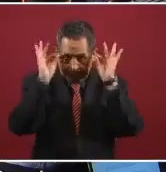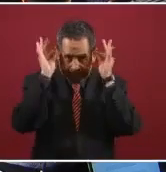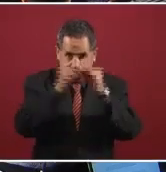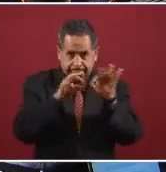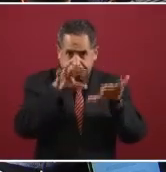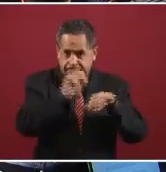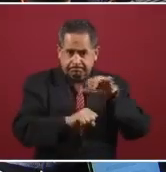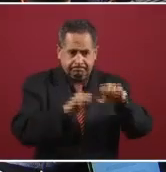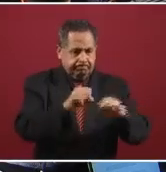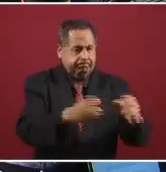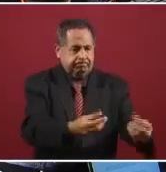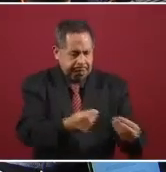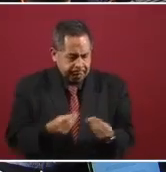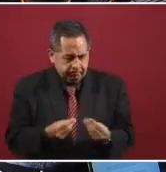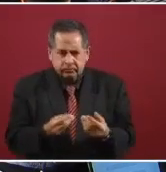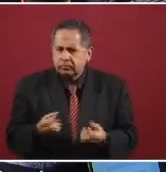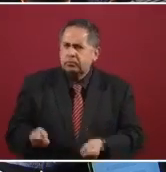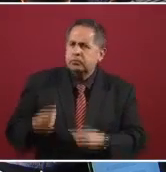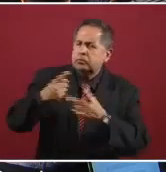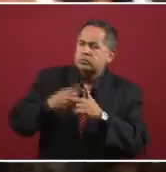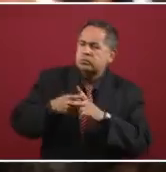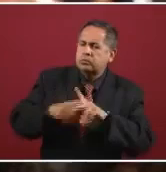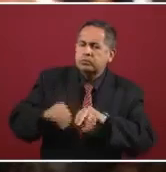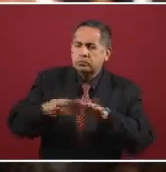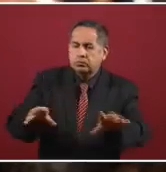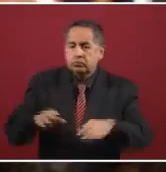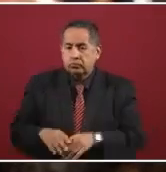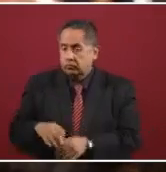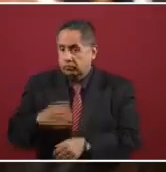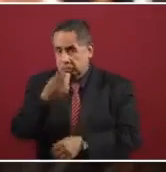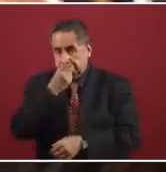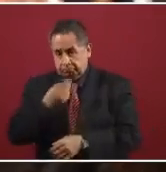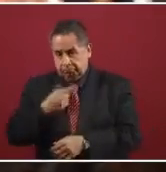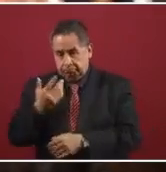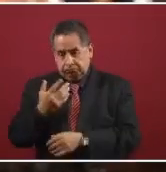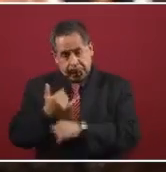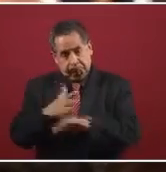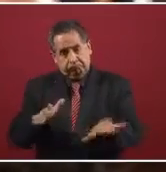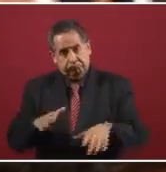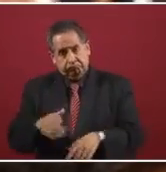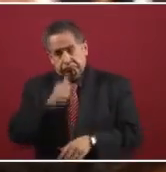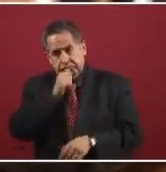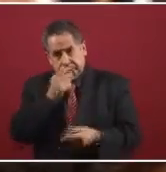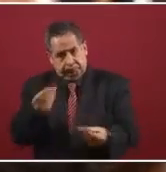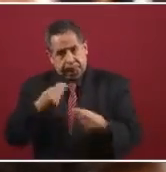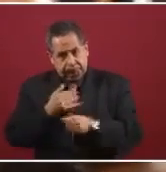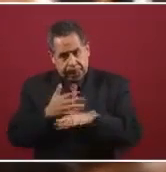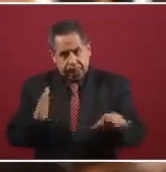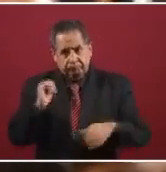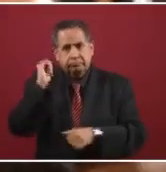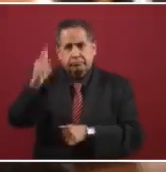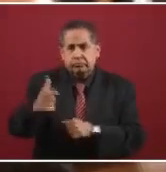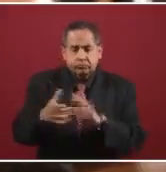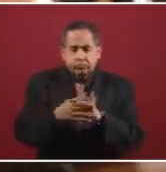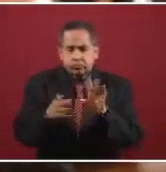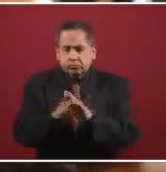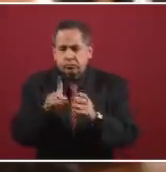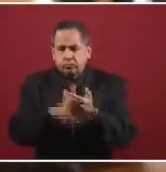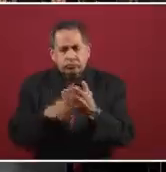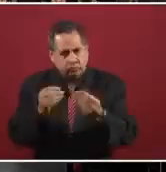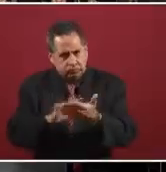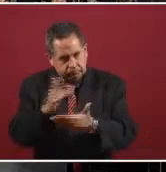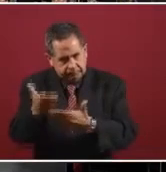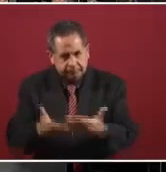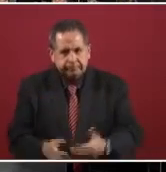se comprometió a que nos iba a dar estas cifras, pero hasta el momento no nos ha dado esta información. ¿Nos podría adelantar, canciller? Muchas